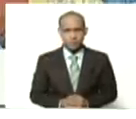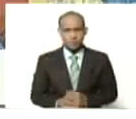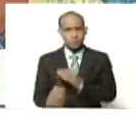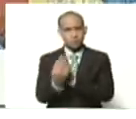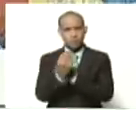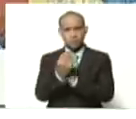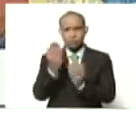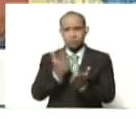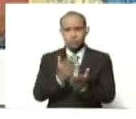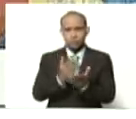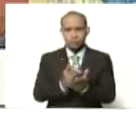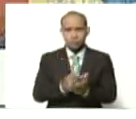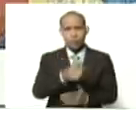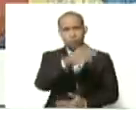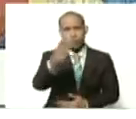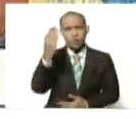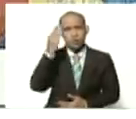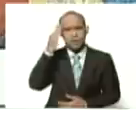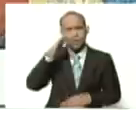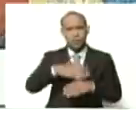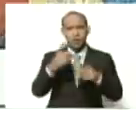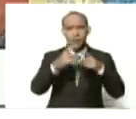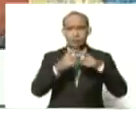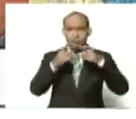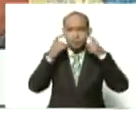cuidándome. ¿Y ustedes saben por qué? Por esto que está aquí.